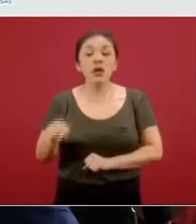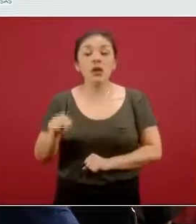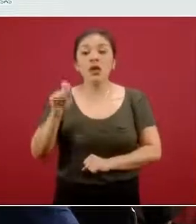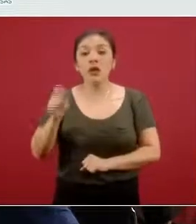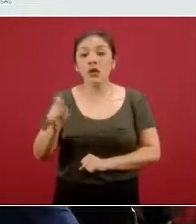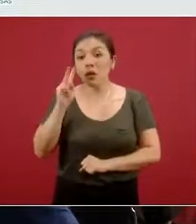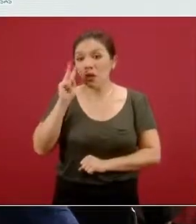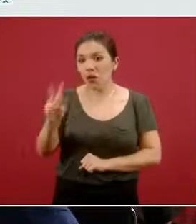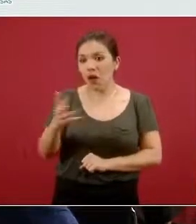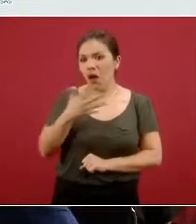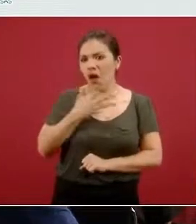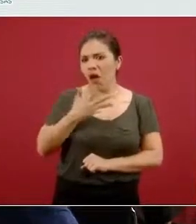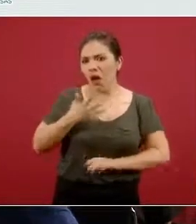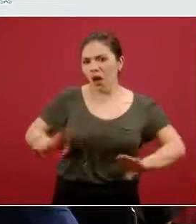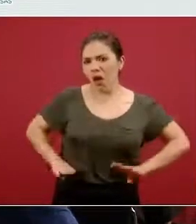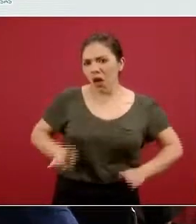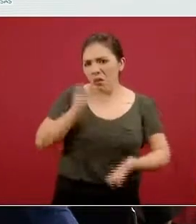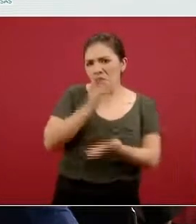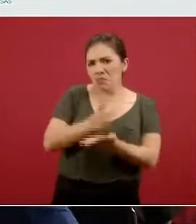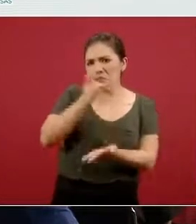este caso se tienen identificados